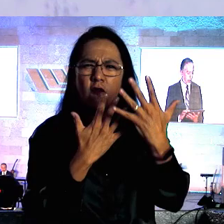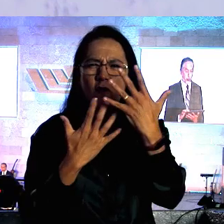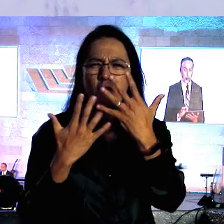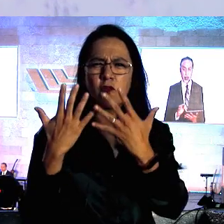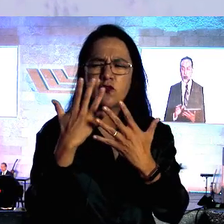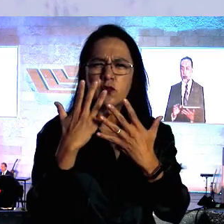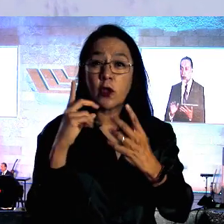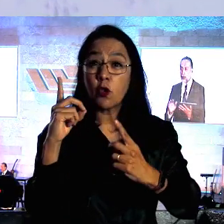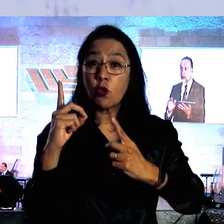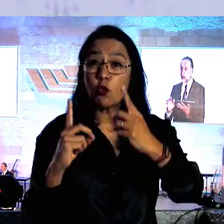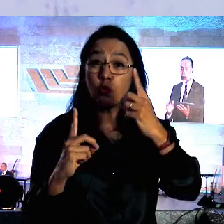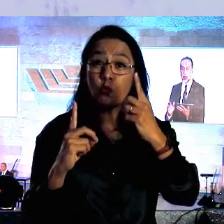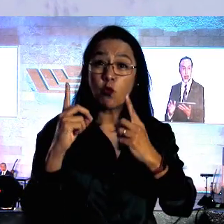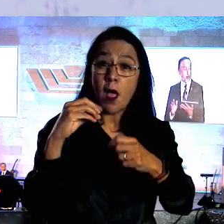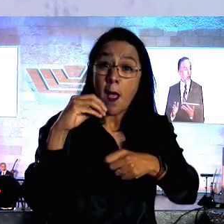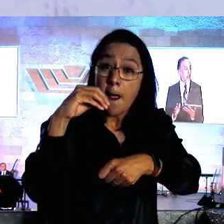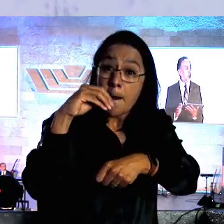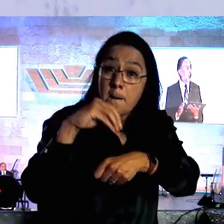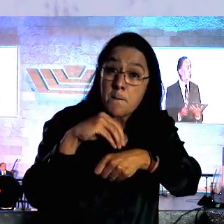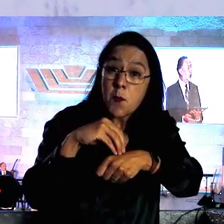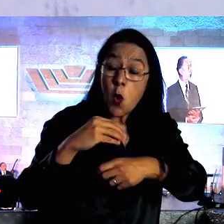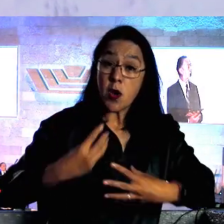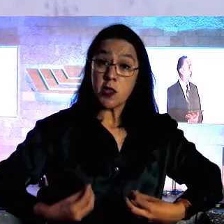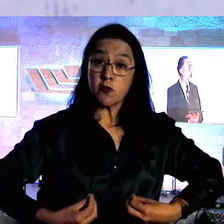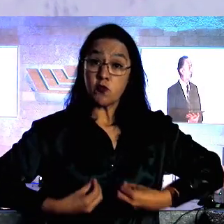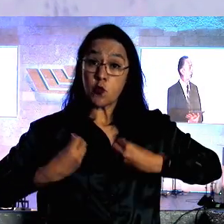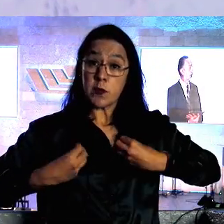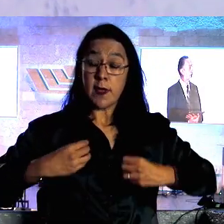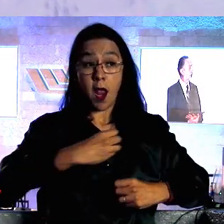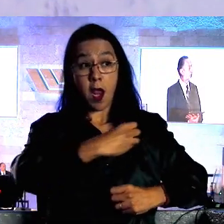sigues dudando si pones tu vida en orden o no